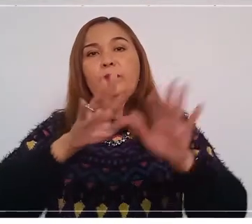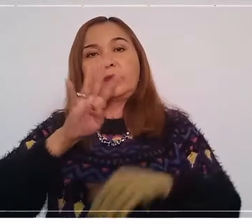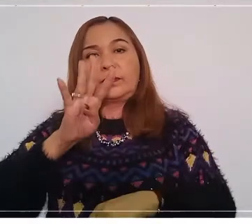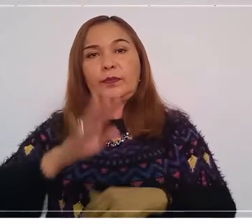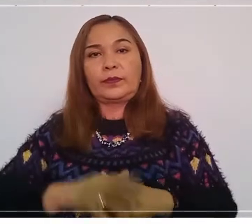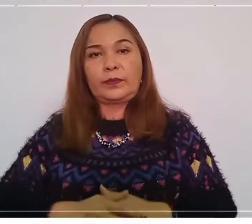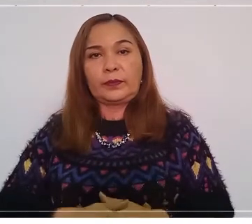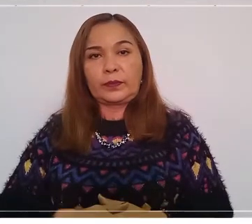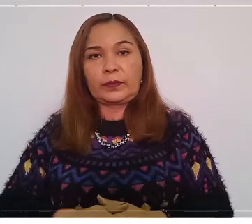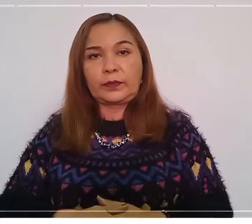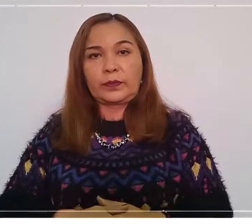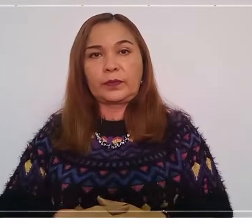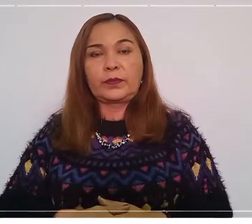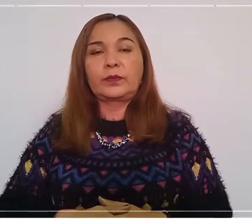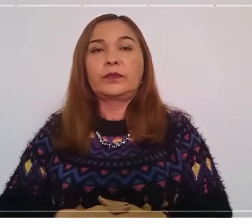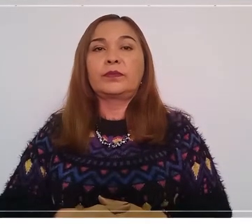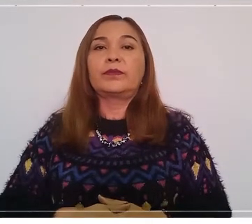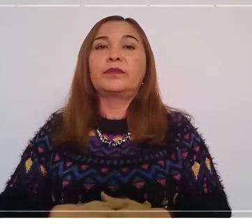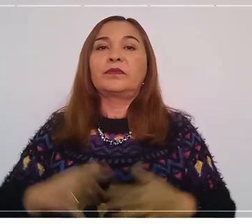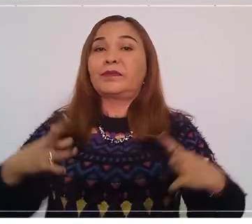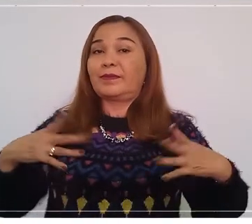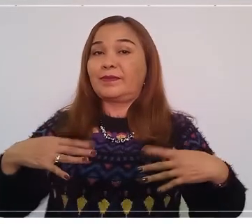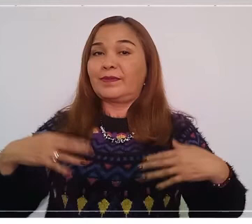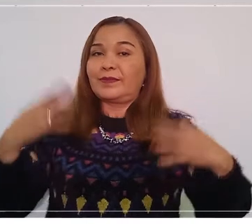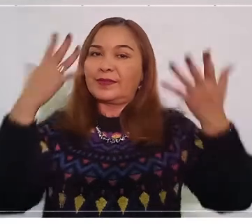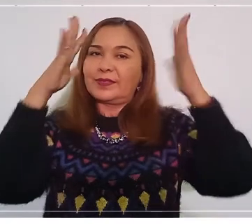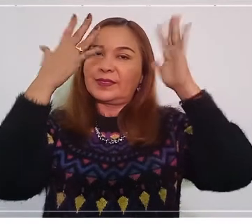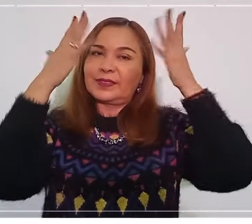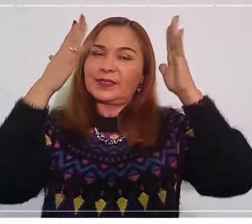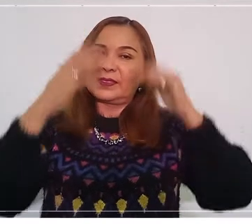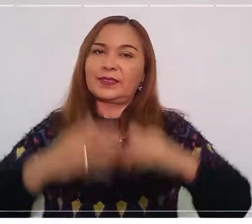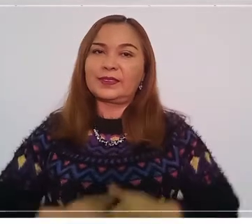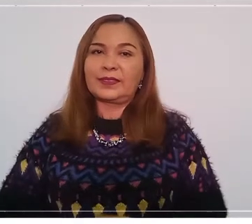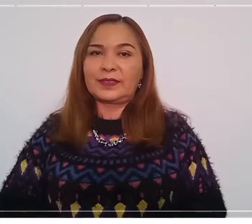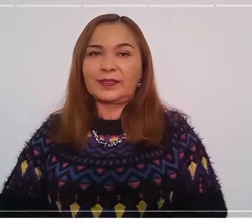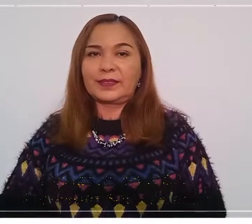1854 asueto de carnaval